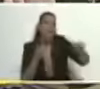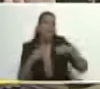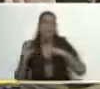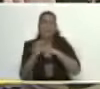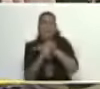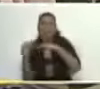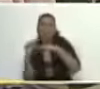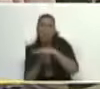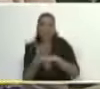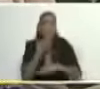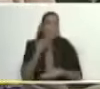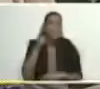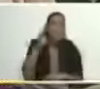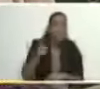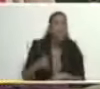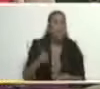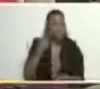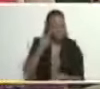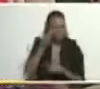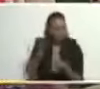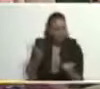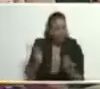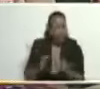Guyana. Fíjense.